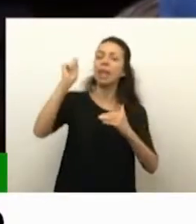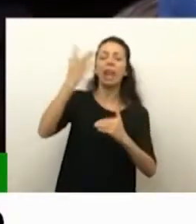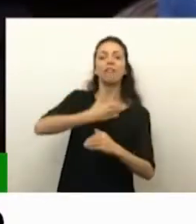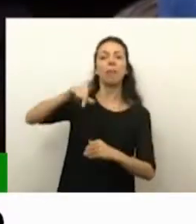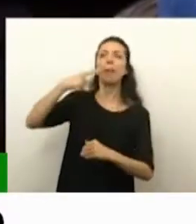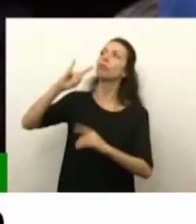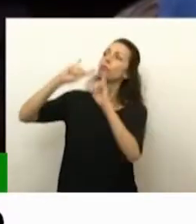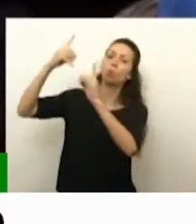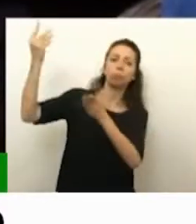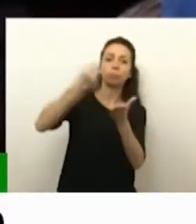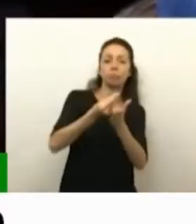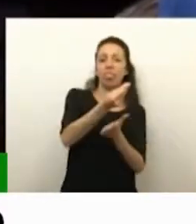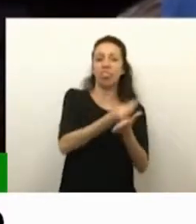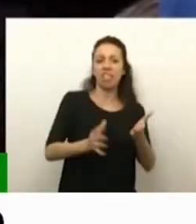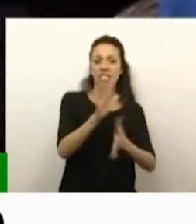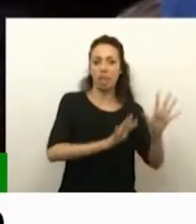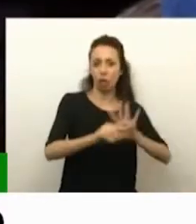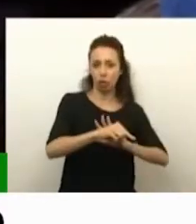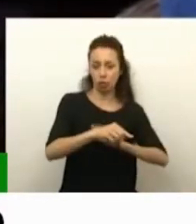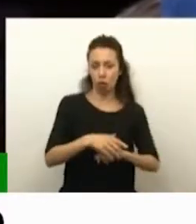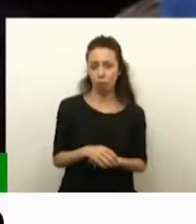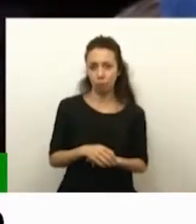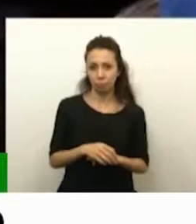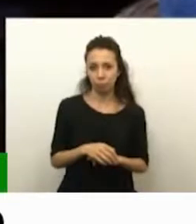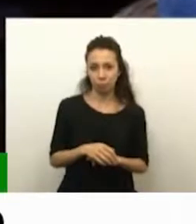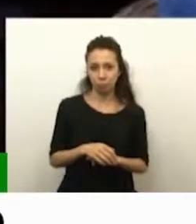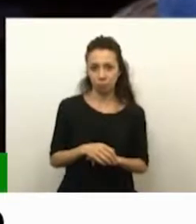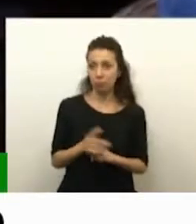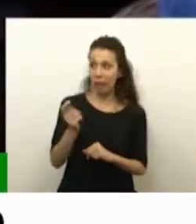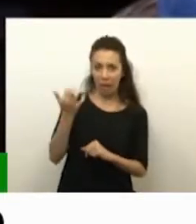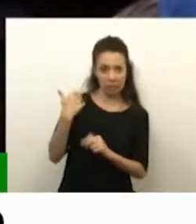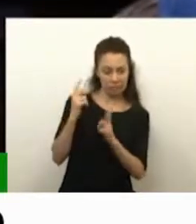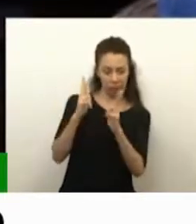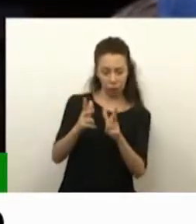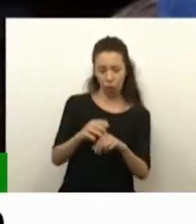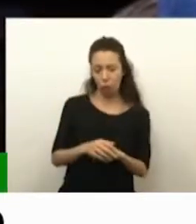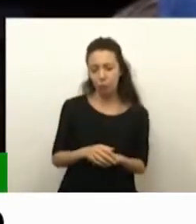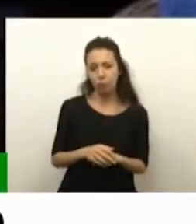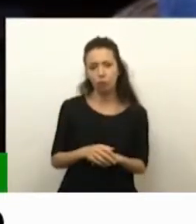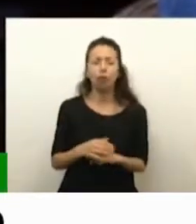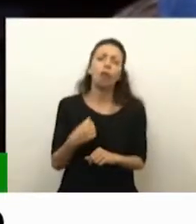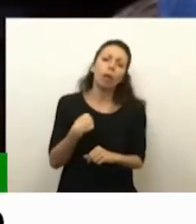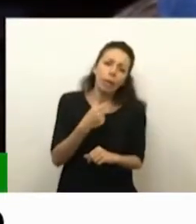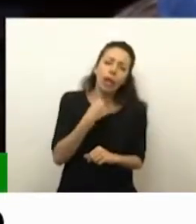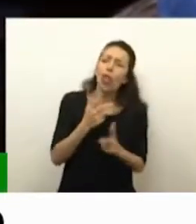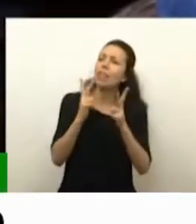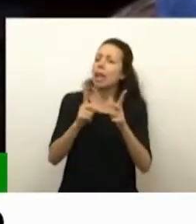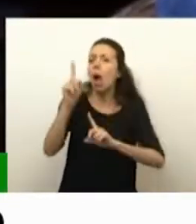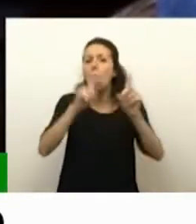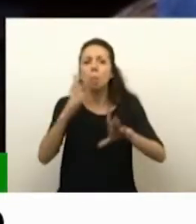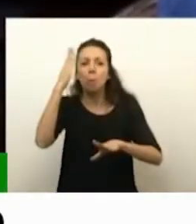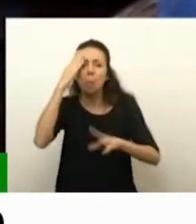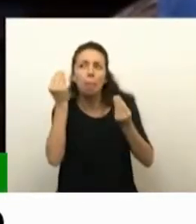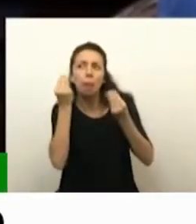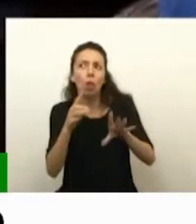Internacional. Yo quiero decirles a los que, digamos, tienen una especie de amnesia temporal, que la historia